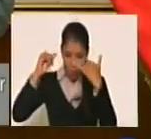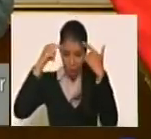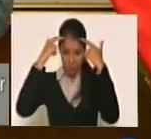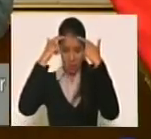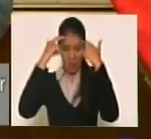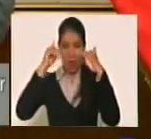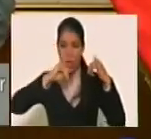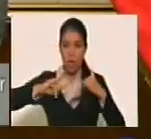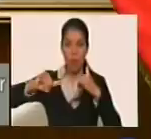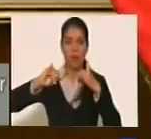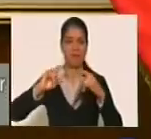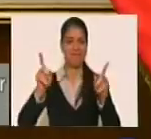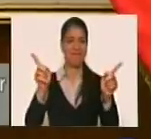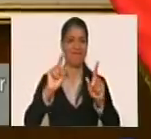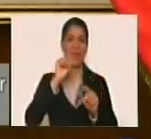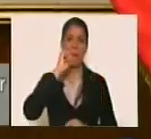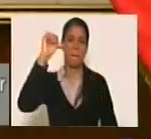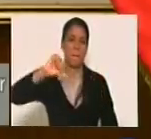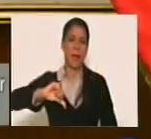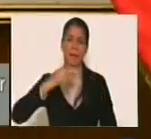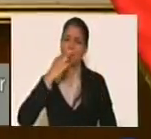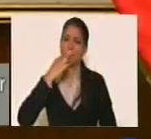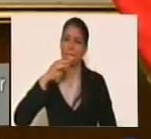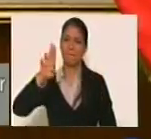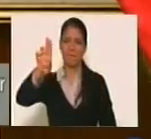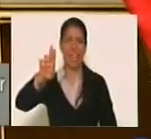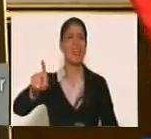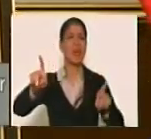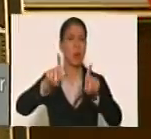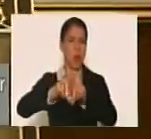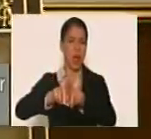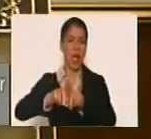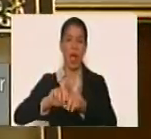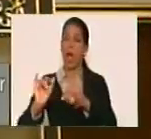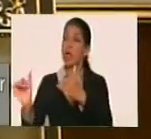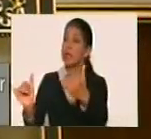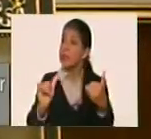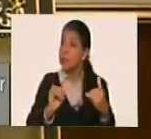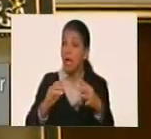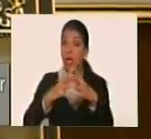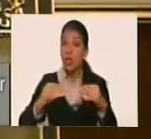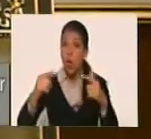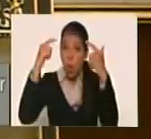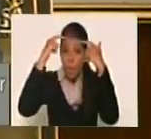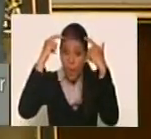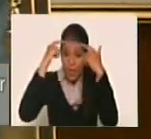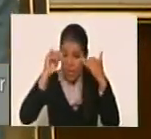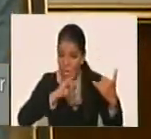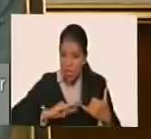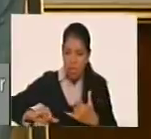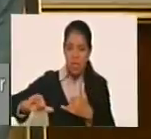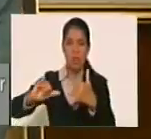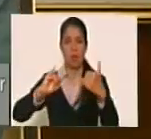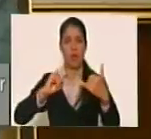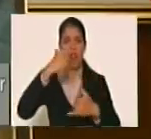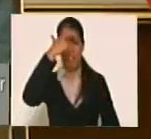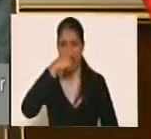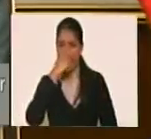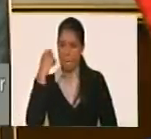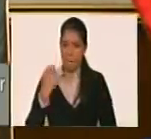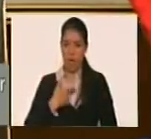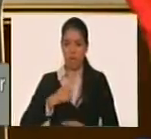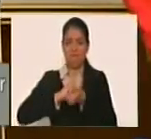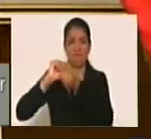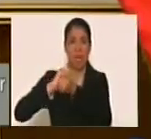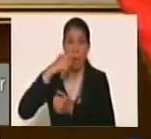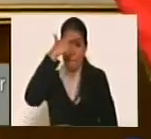la para que conduce al fascismo. Al ser todos de una manera o no tener el derecho a ser. Exterminar